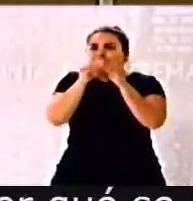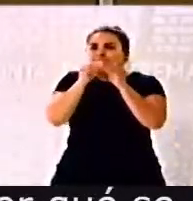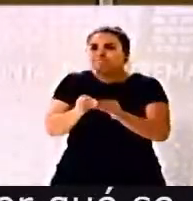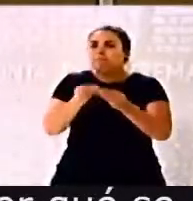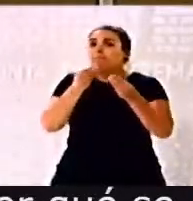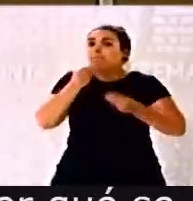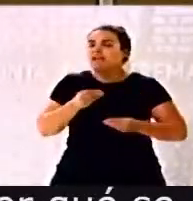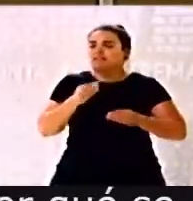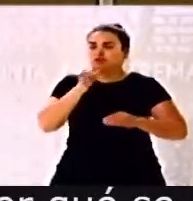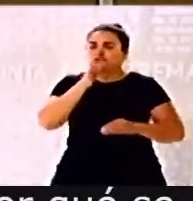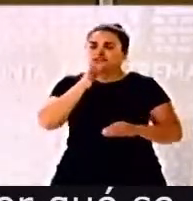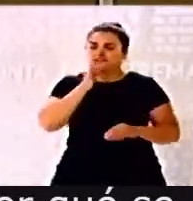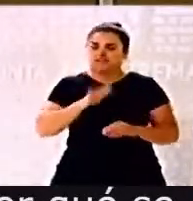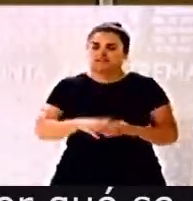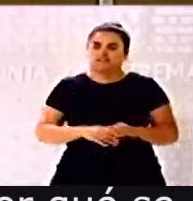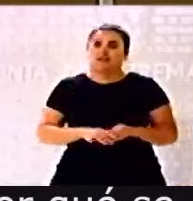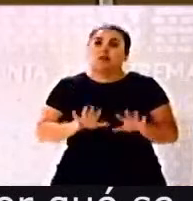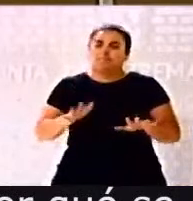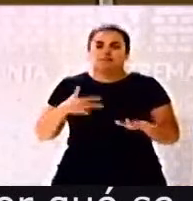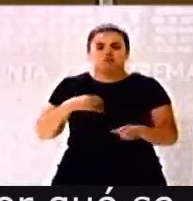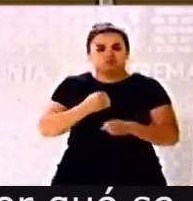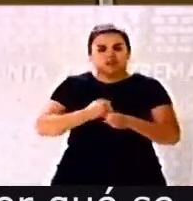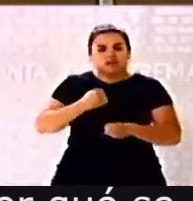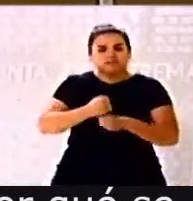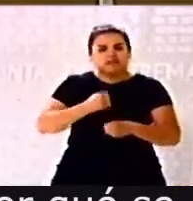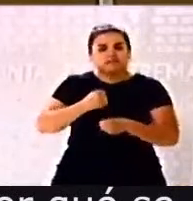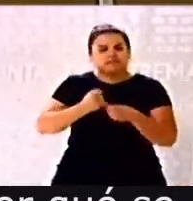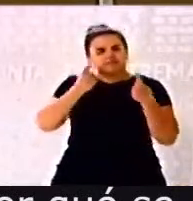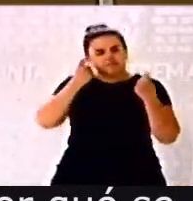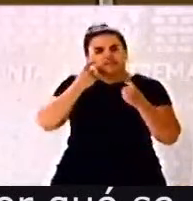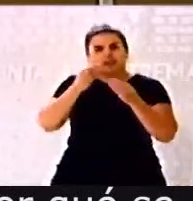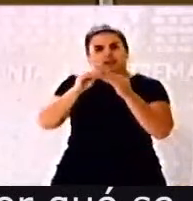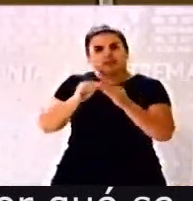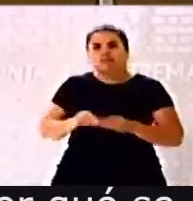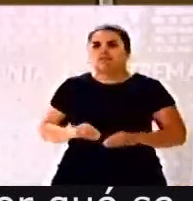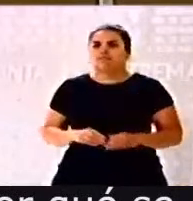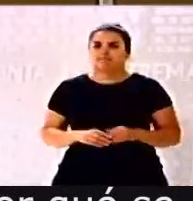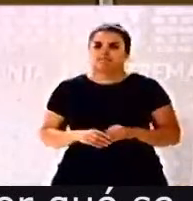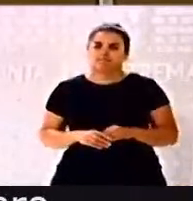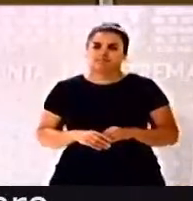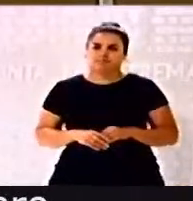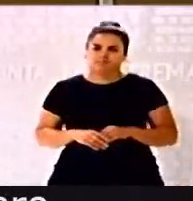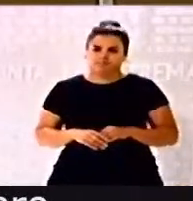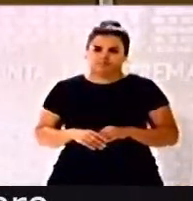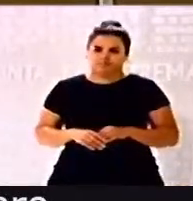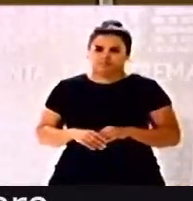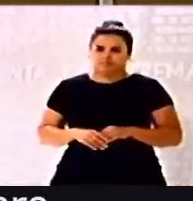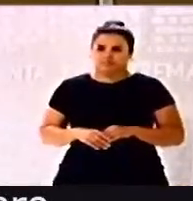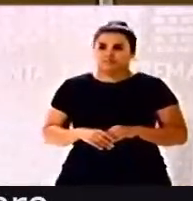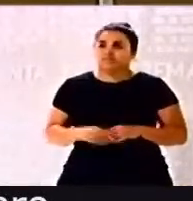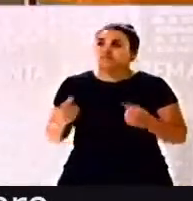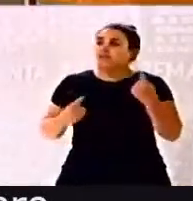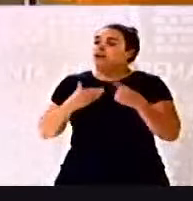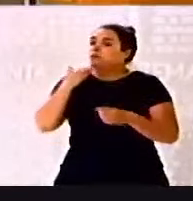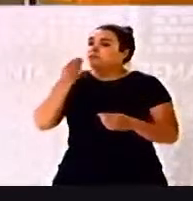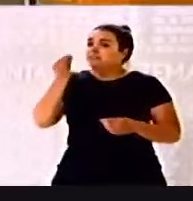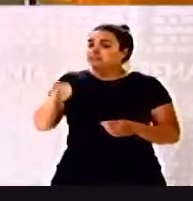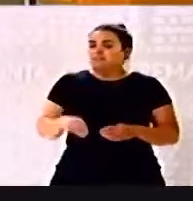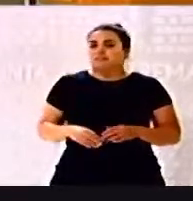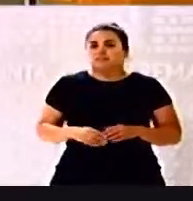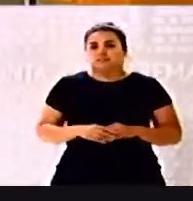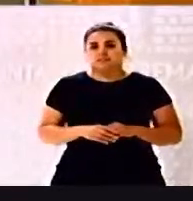Pero estamos trabajando en eso. ¿Alguna pregunta más?